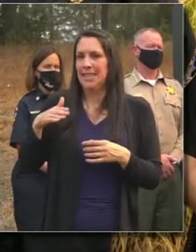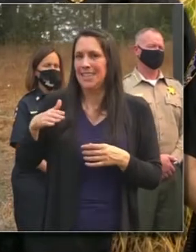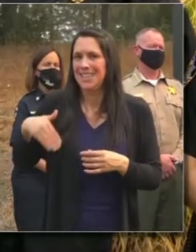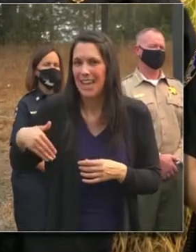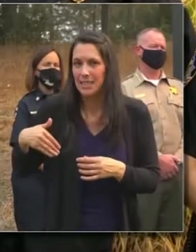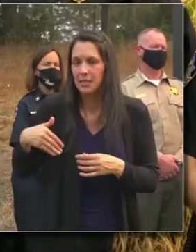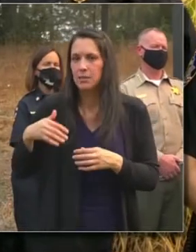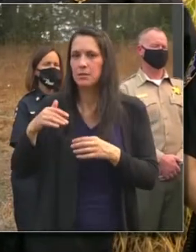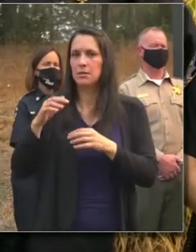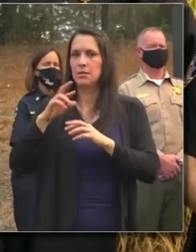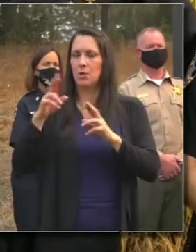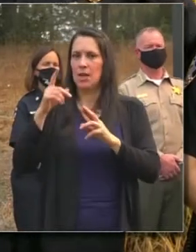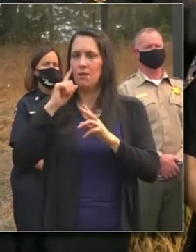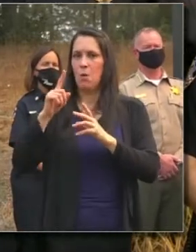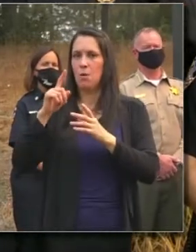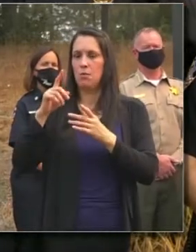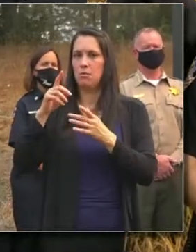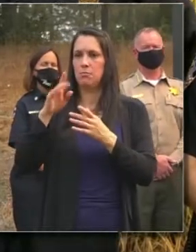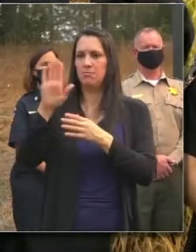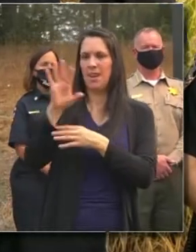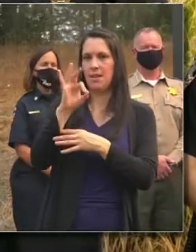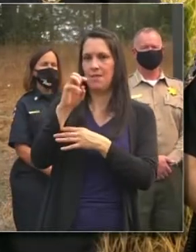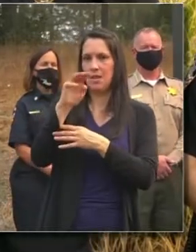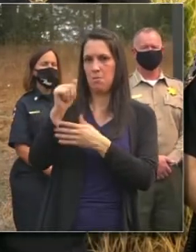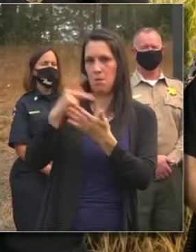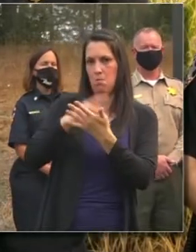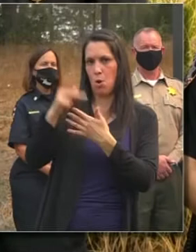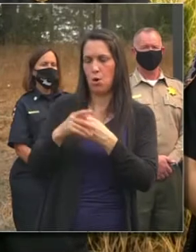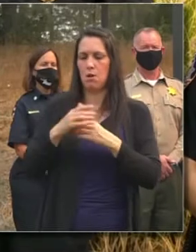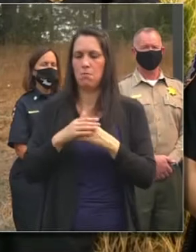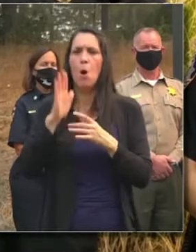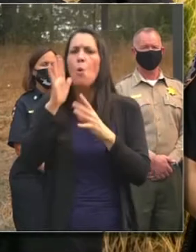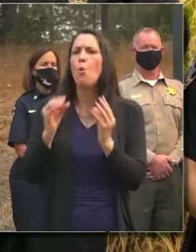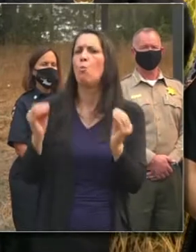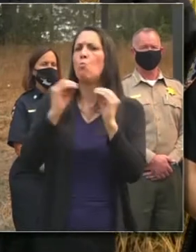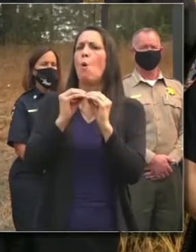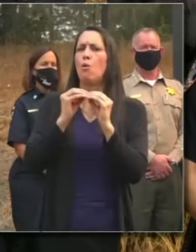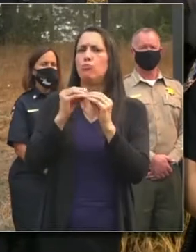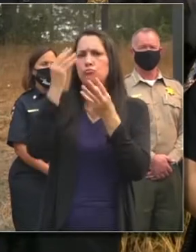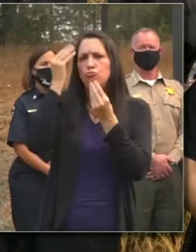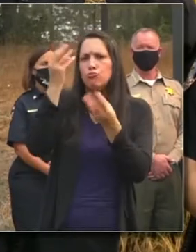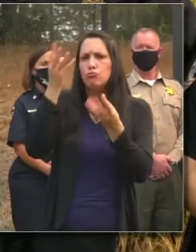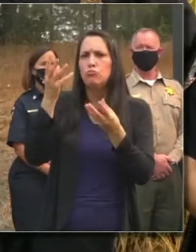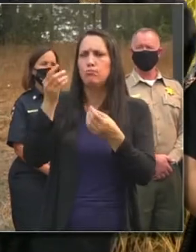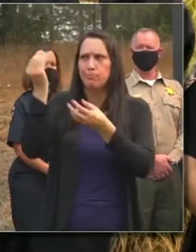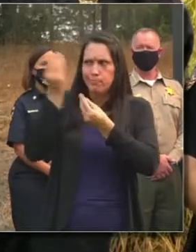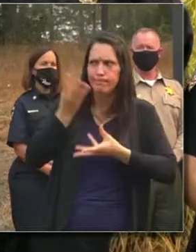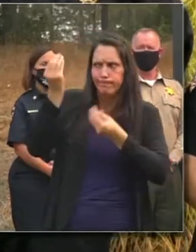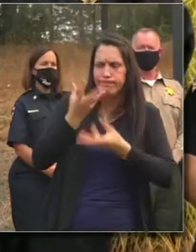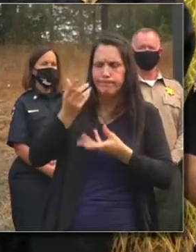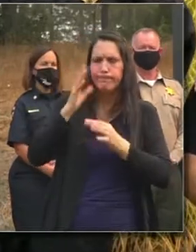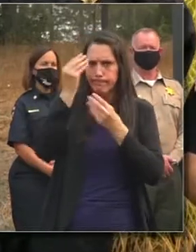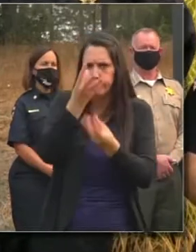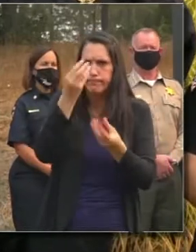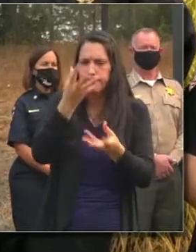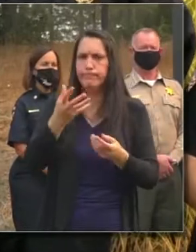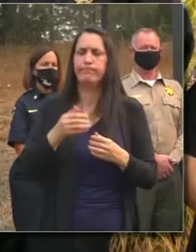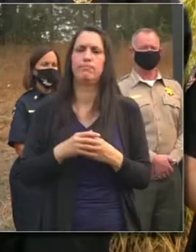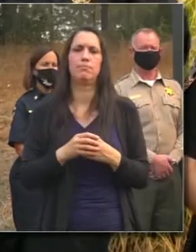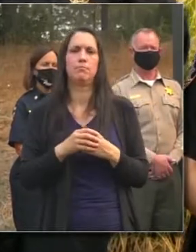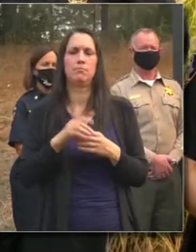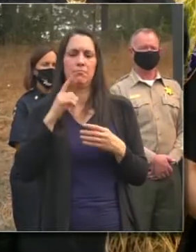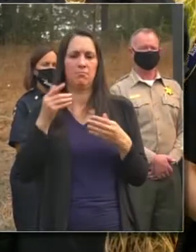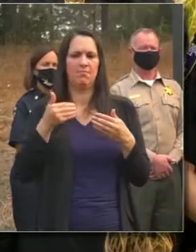para darle asistencia individual por parte de fema de modo que sabremos más de eso más adelante esperamos tener una mejor